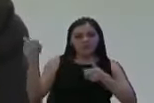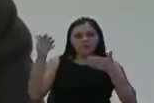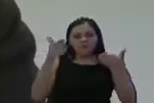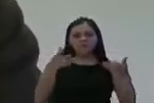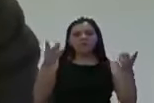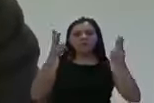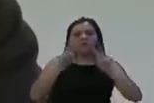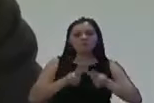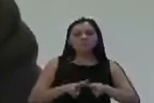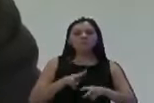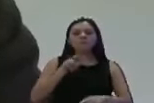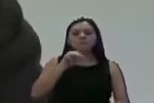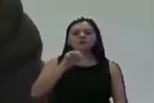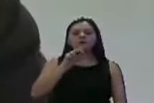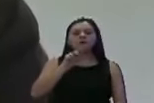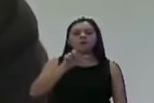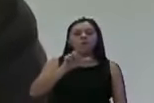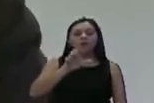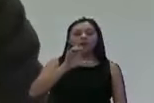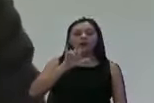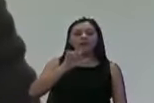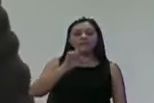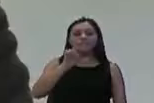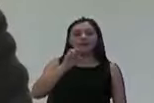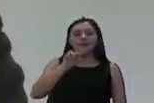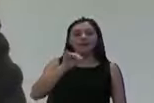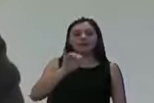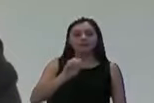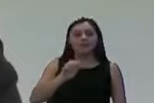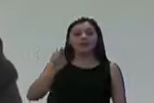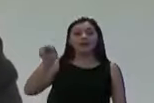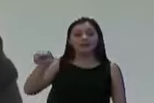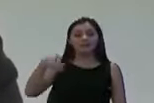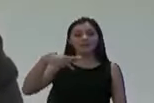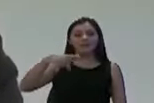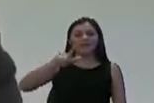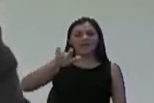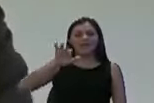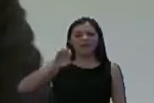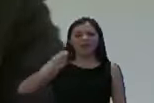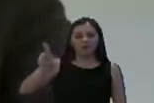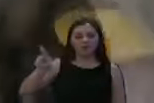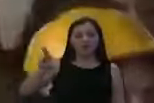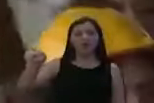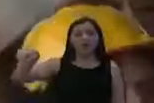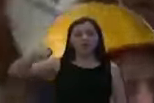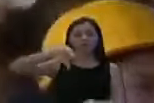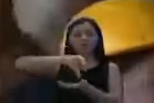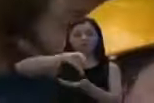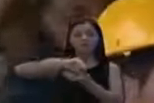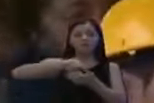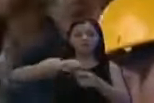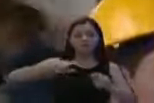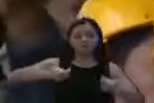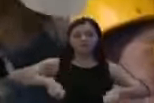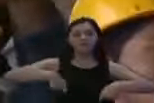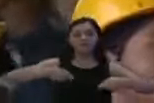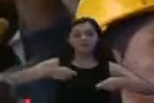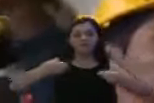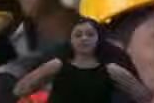querido alcal de pelo capital del